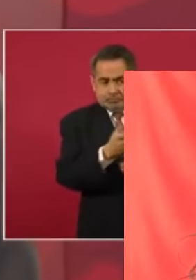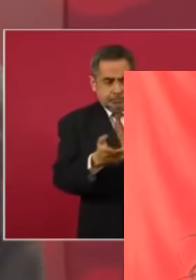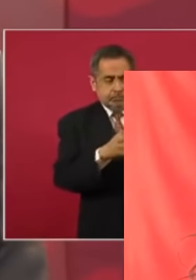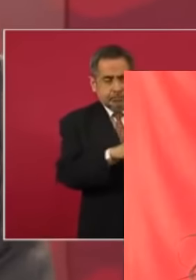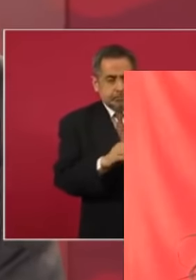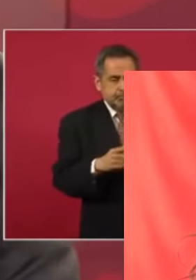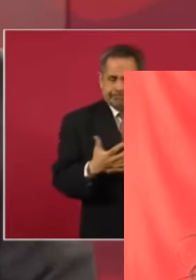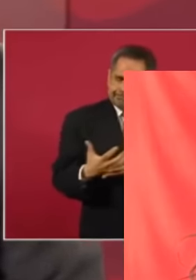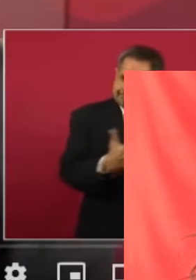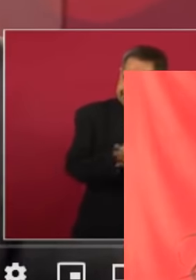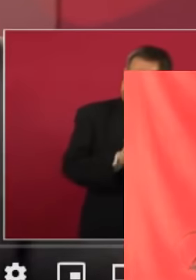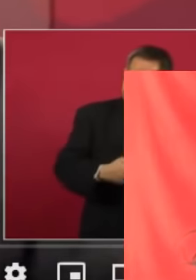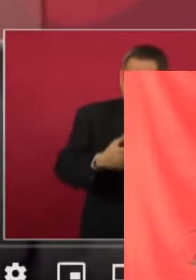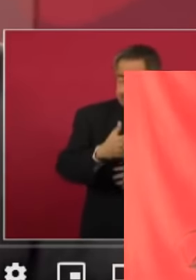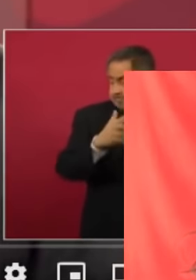y ganan